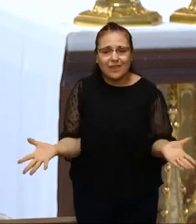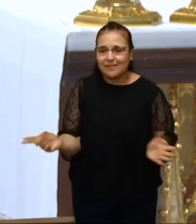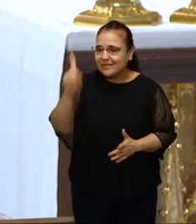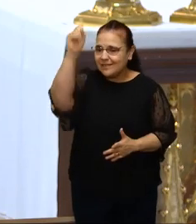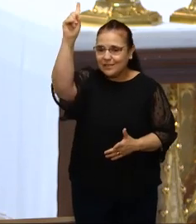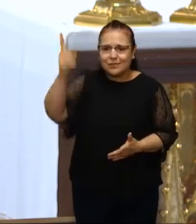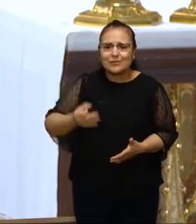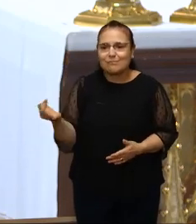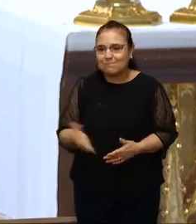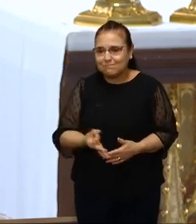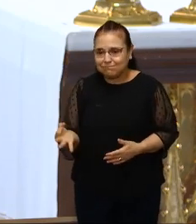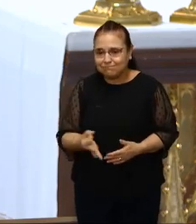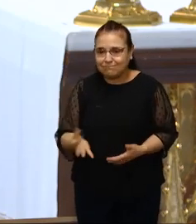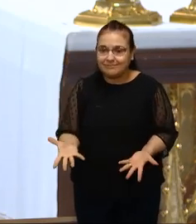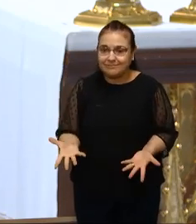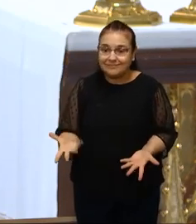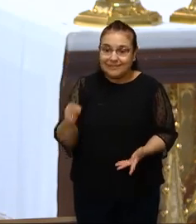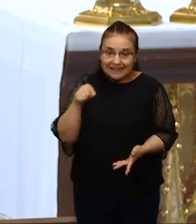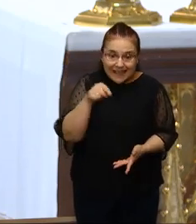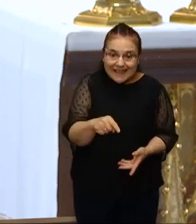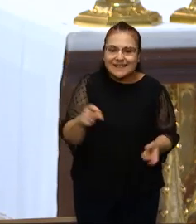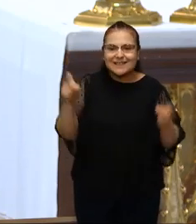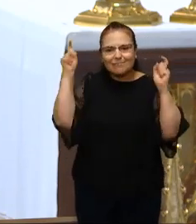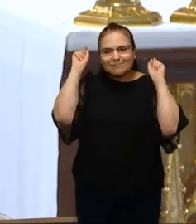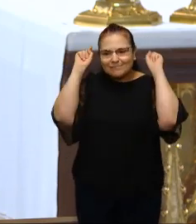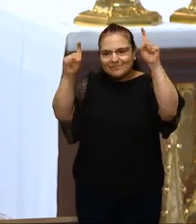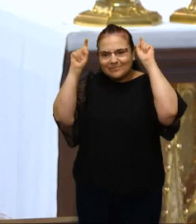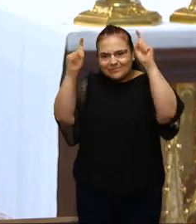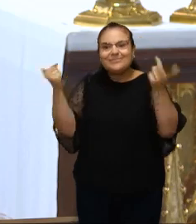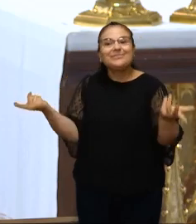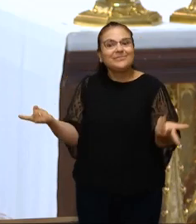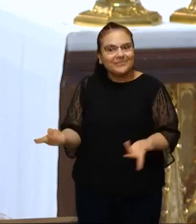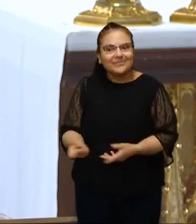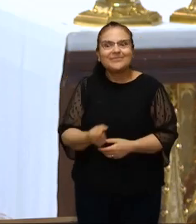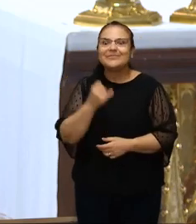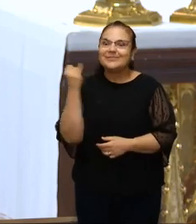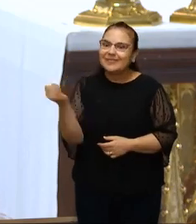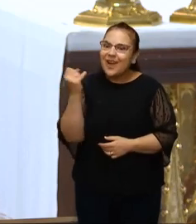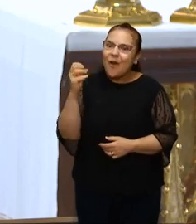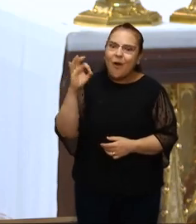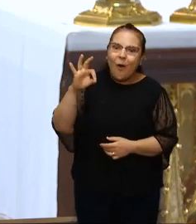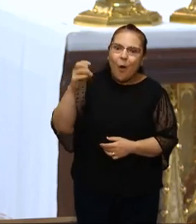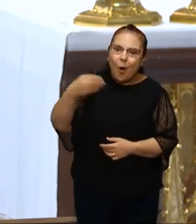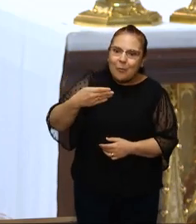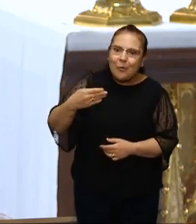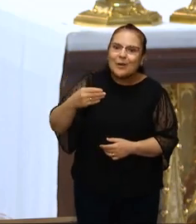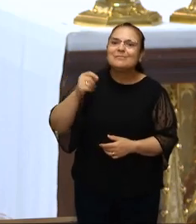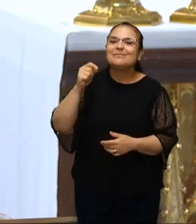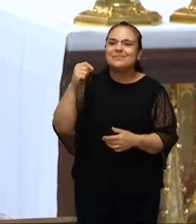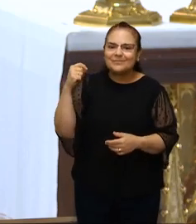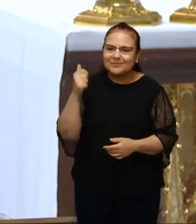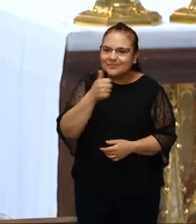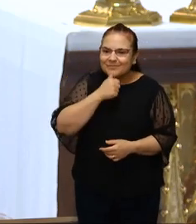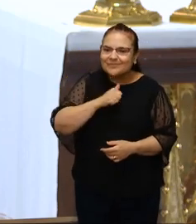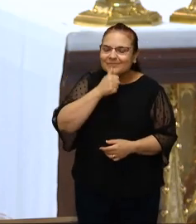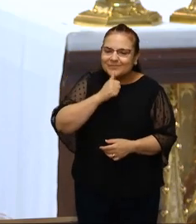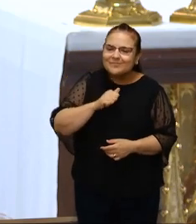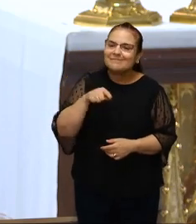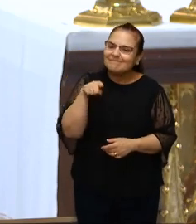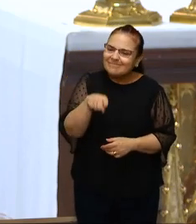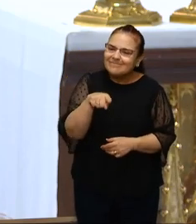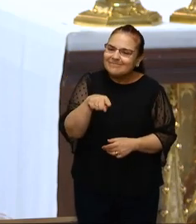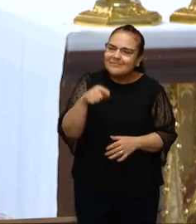Dios. Esta es la enseñanza de Job. Esto es lo que quiere transmitir el autor del libro, ¿no?